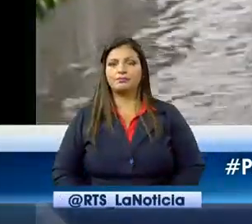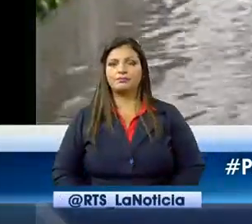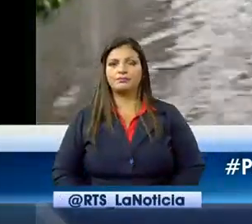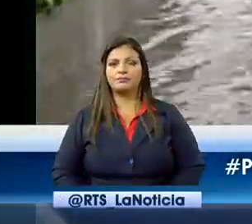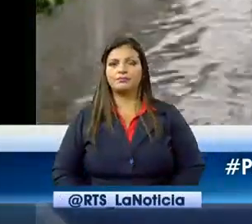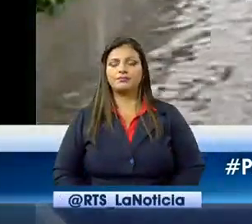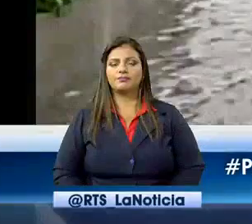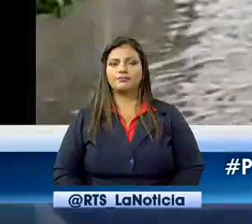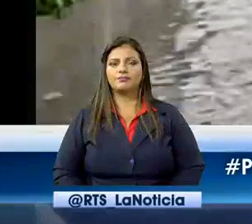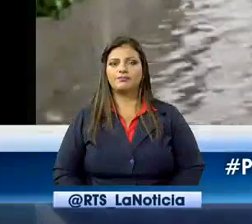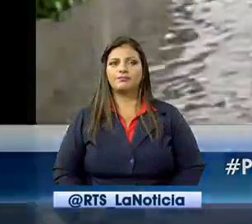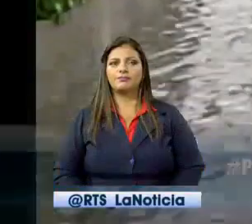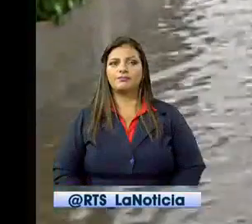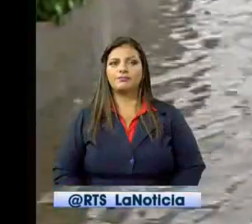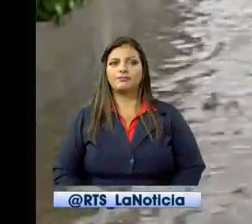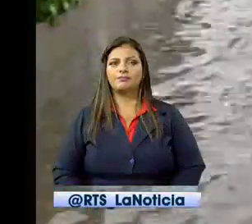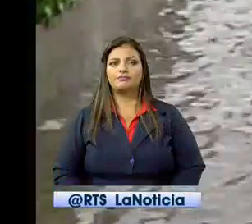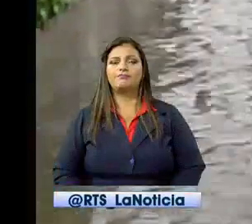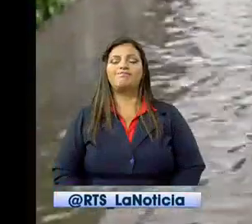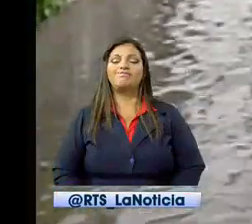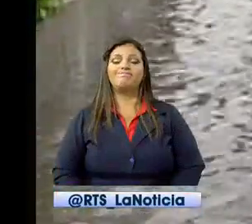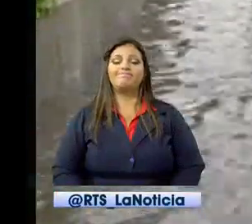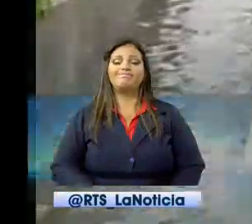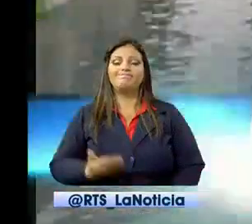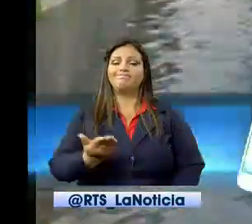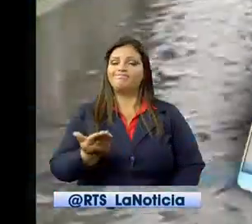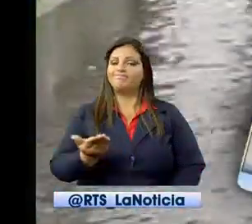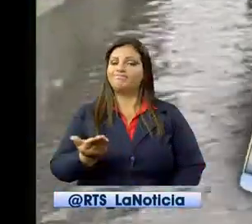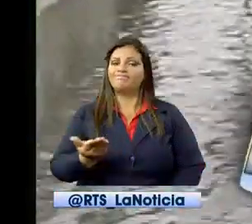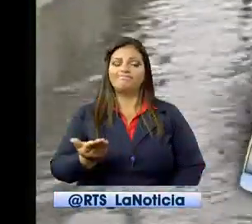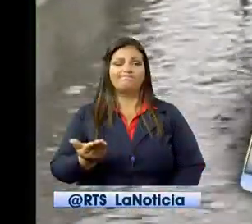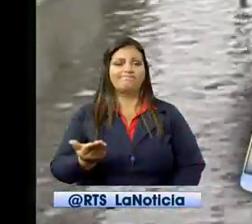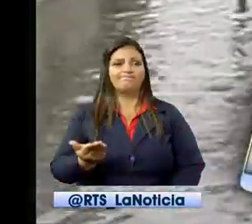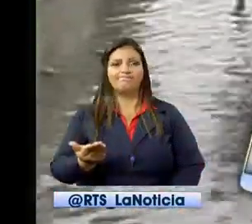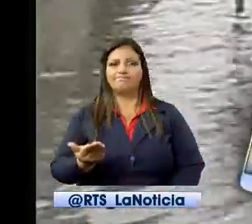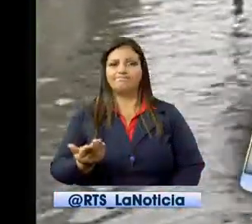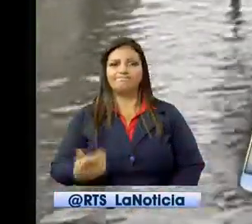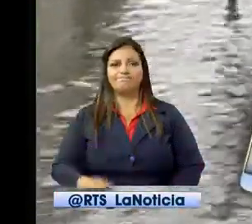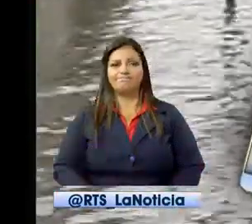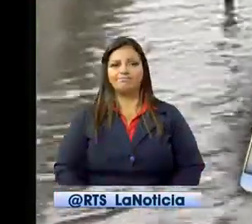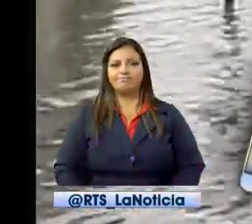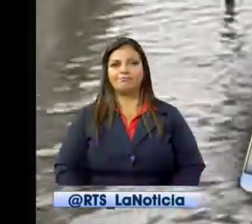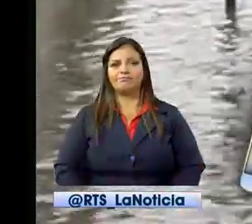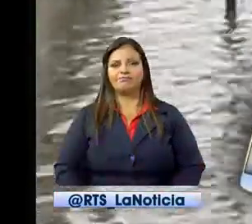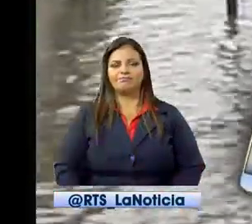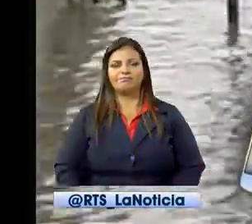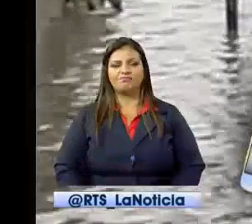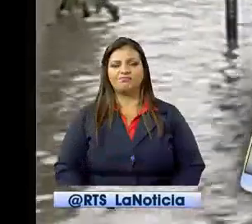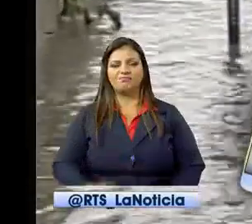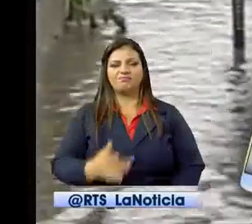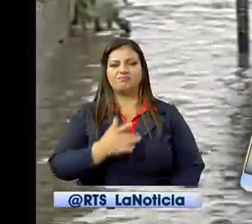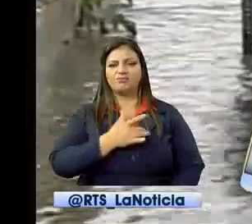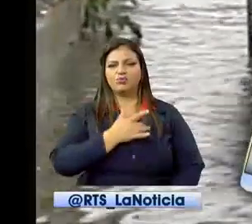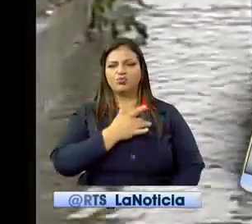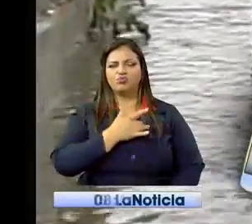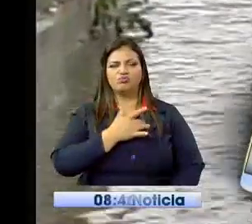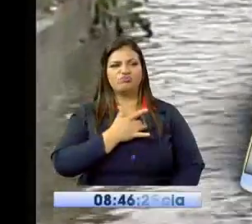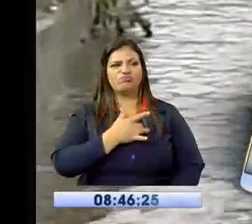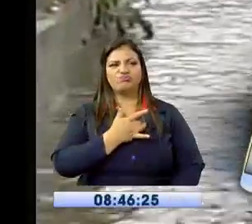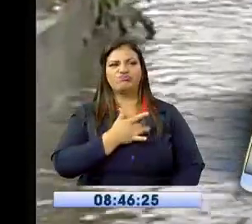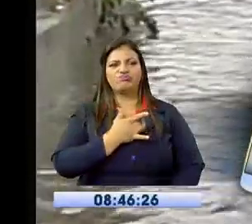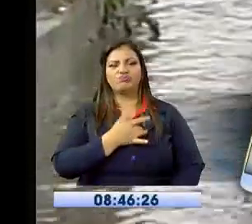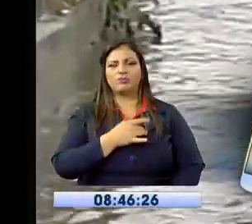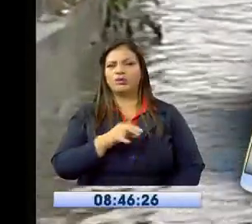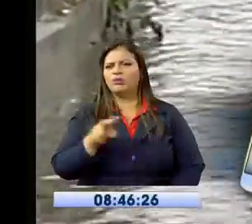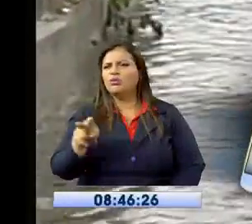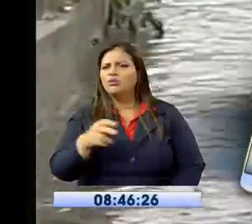Hay gente de este tipo que son totalmente insensibles al resto de personas, y lo digo por qué, porque